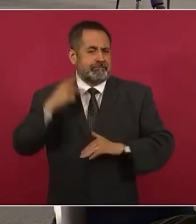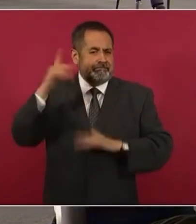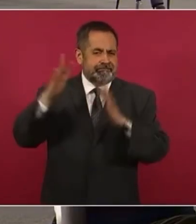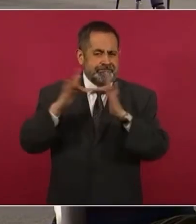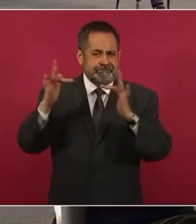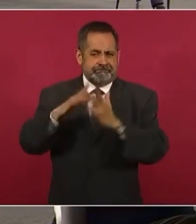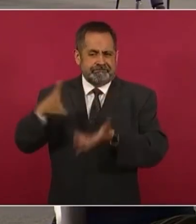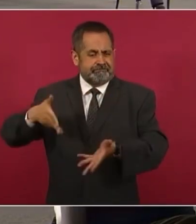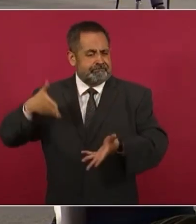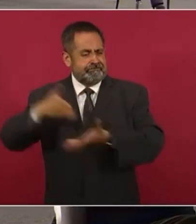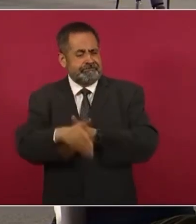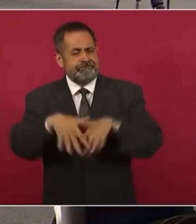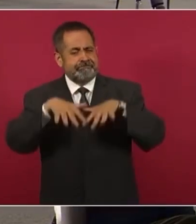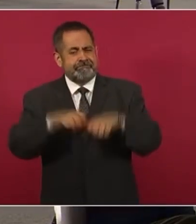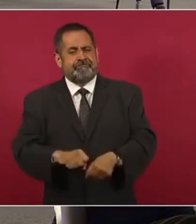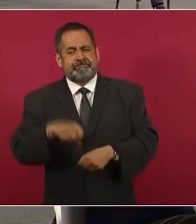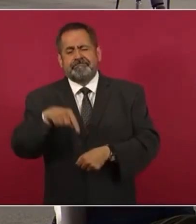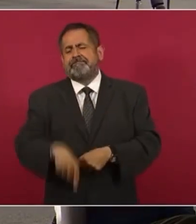franceses.